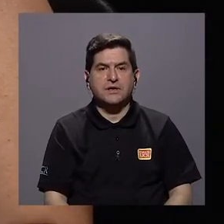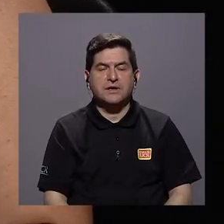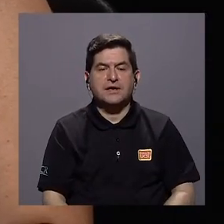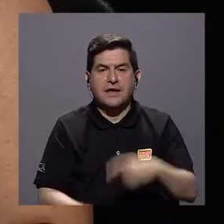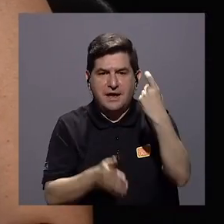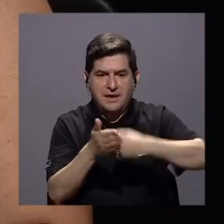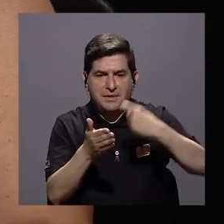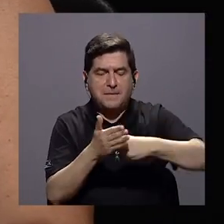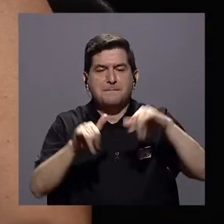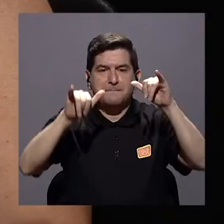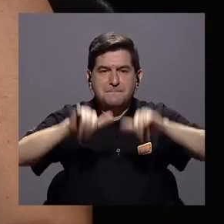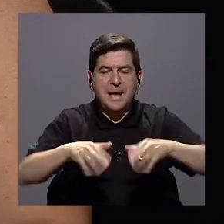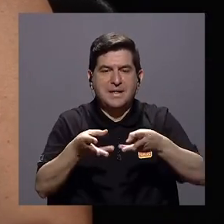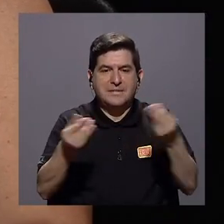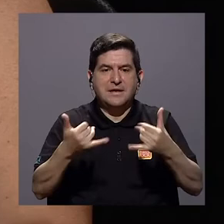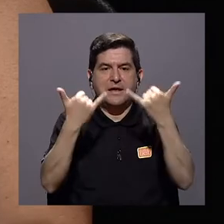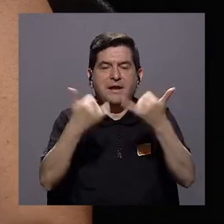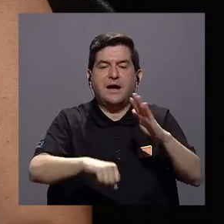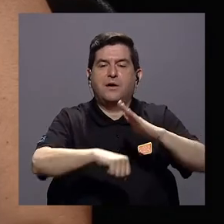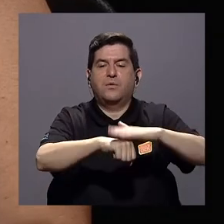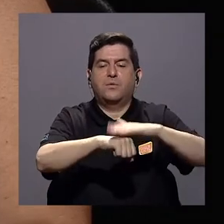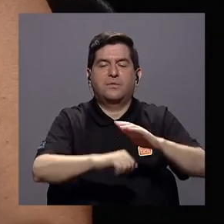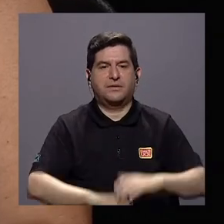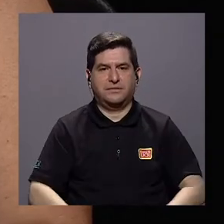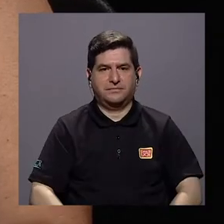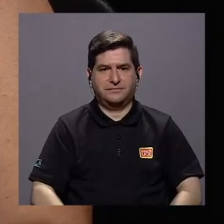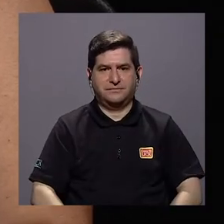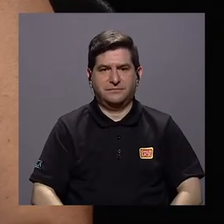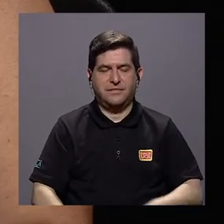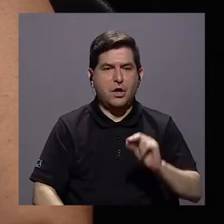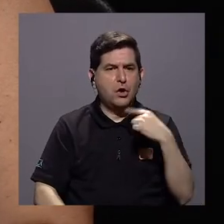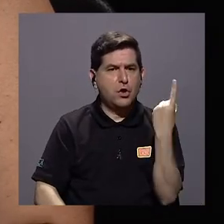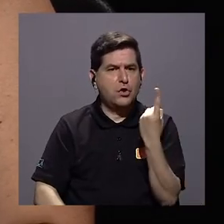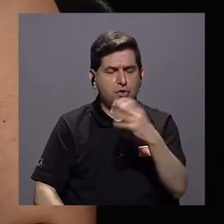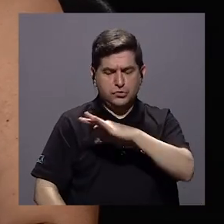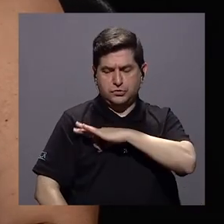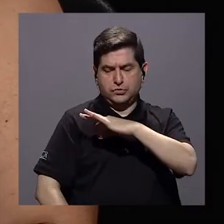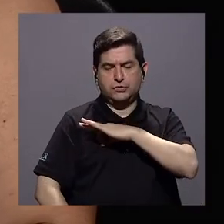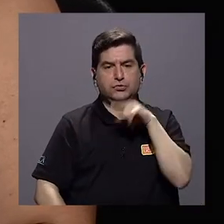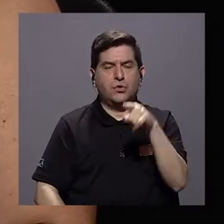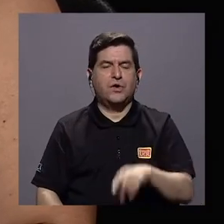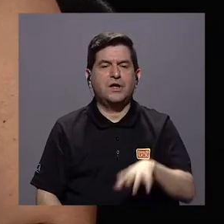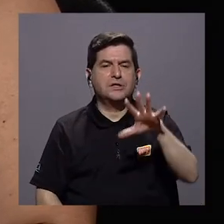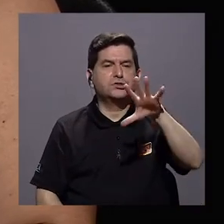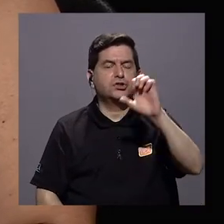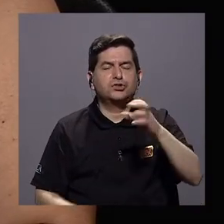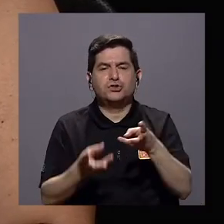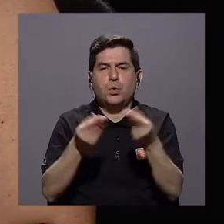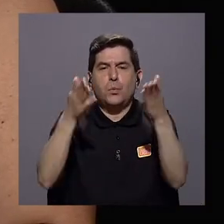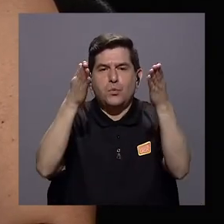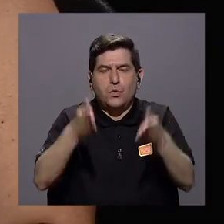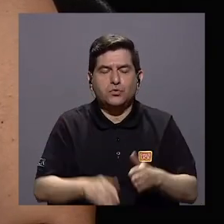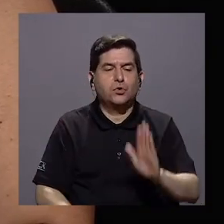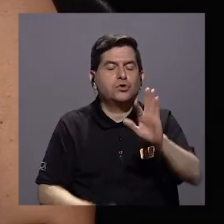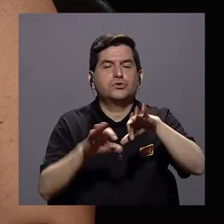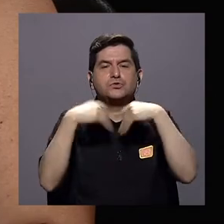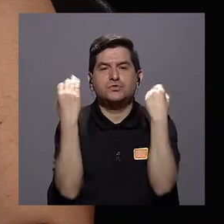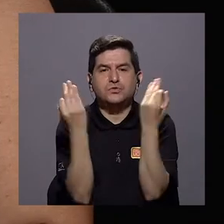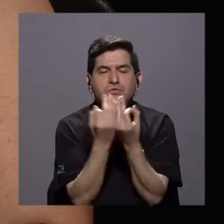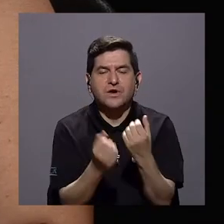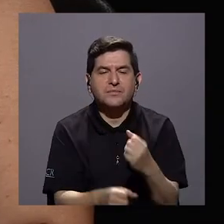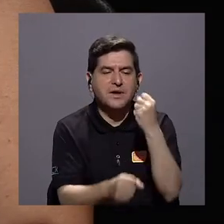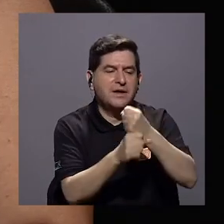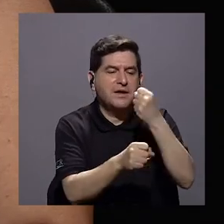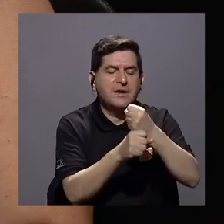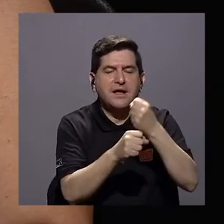para poder mantener la producción a como uh-huh. la tenemos en este momento. Y no solo beneficia a esos 500 productores, sus familias,